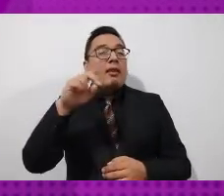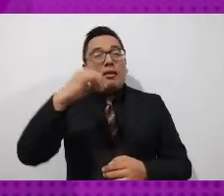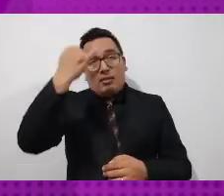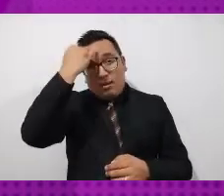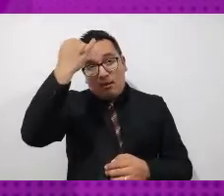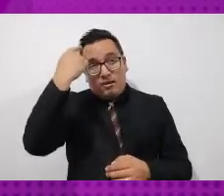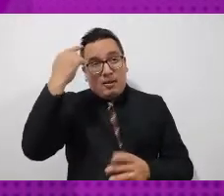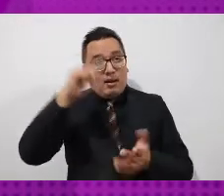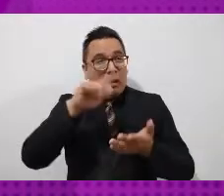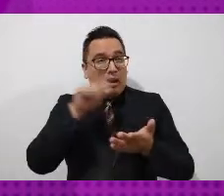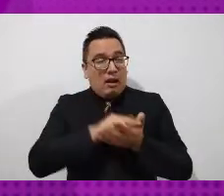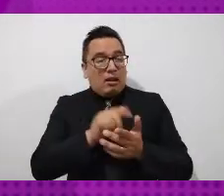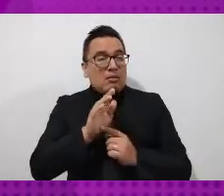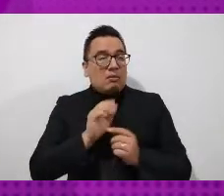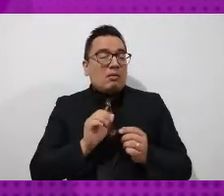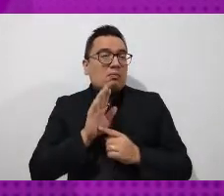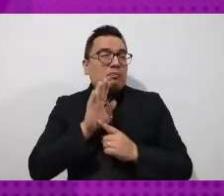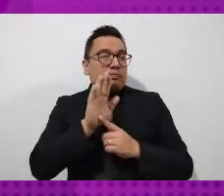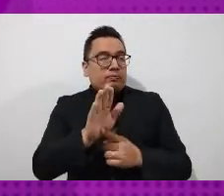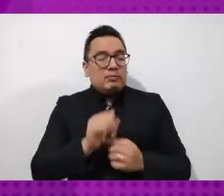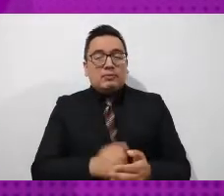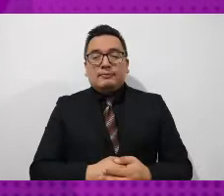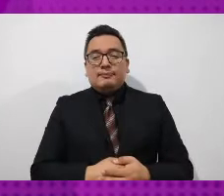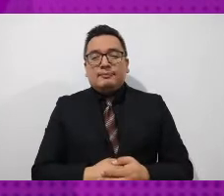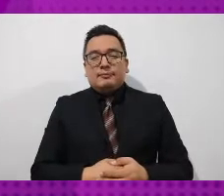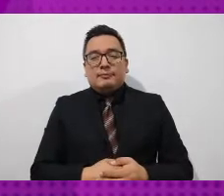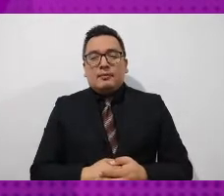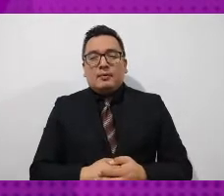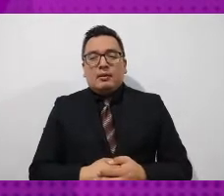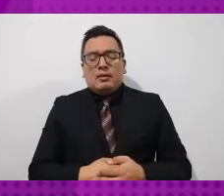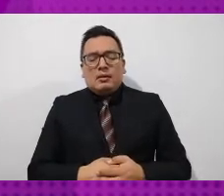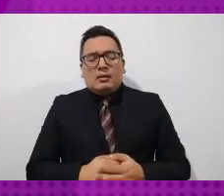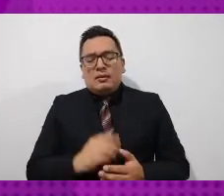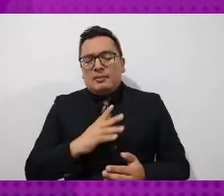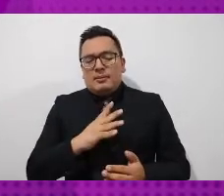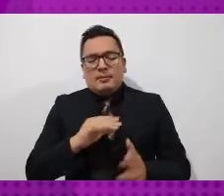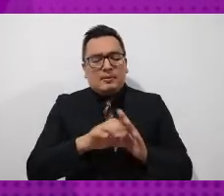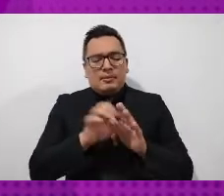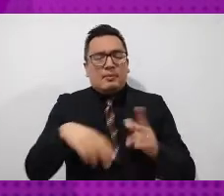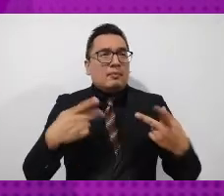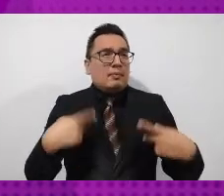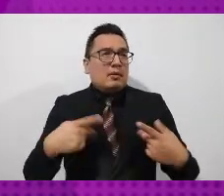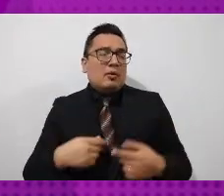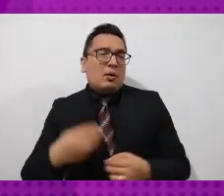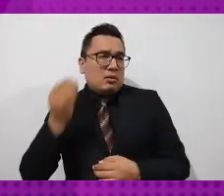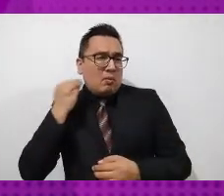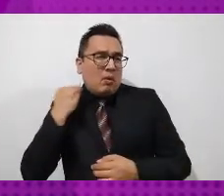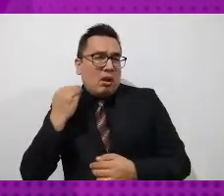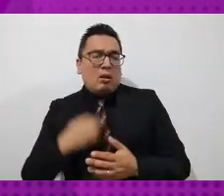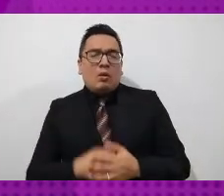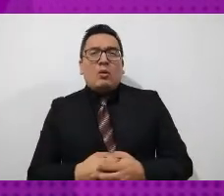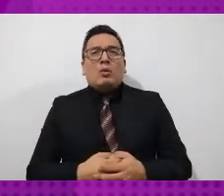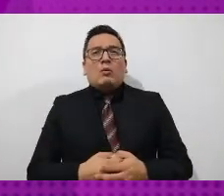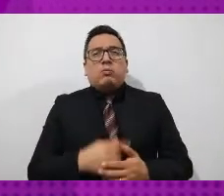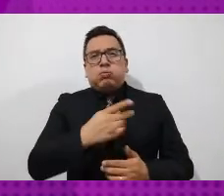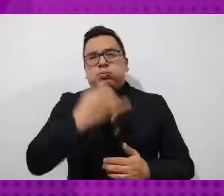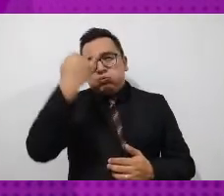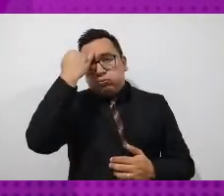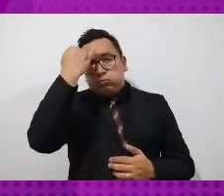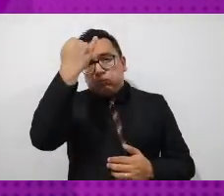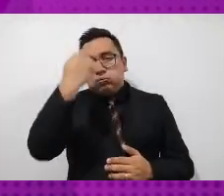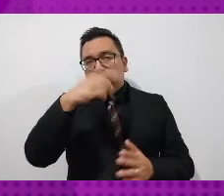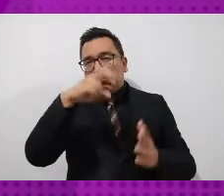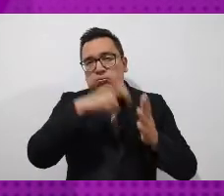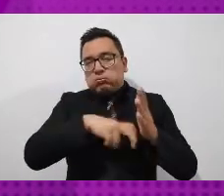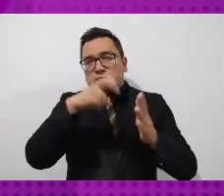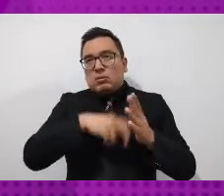iniciativas ciudadanas en la materia, muchas de ellas de personas, por ejemplo, abogados, que proponen reformar